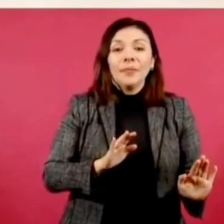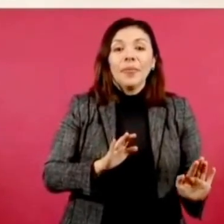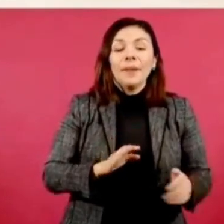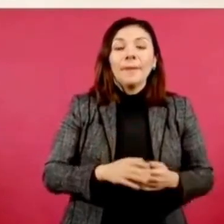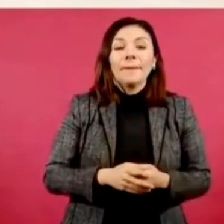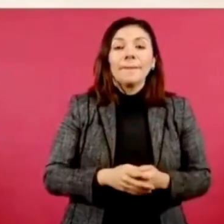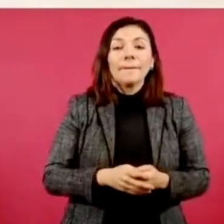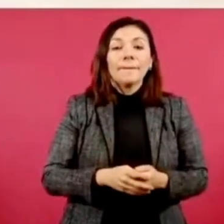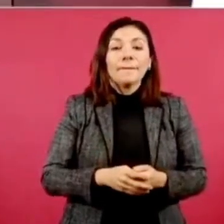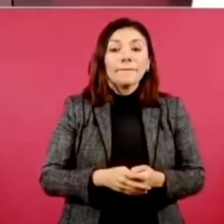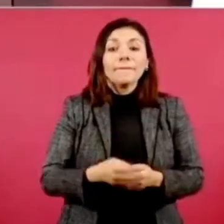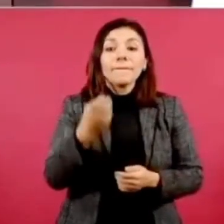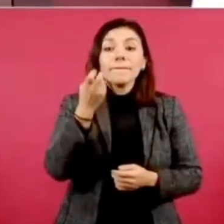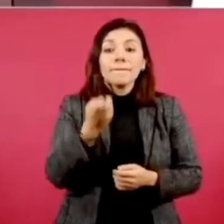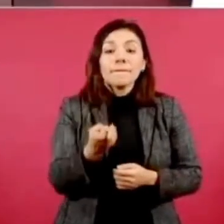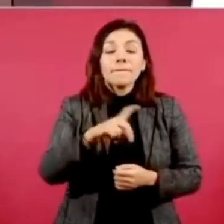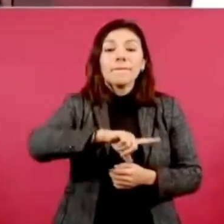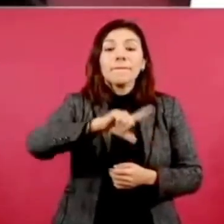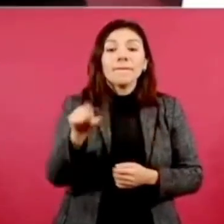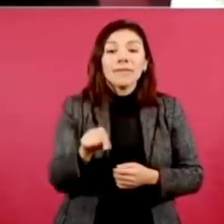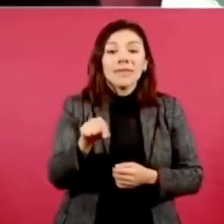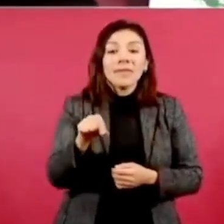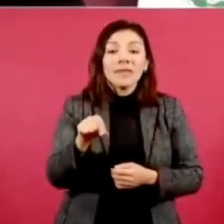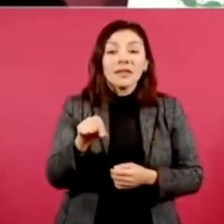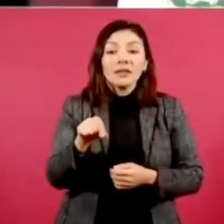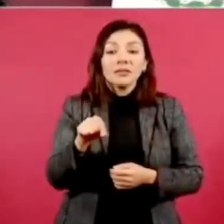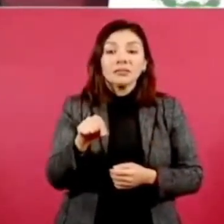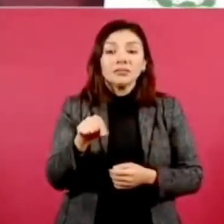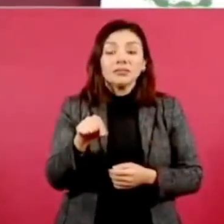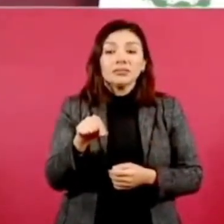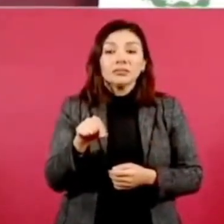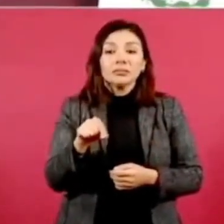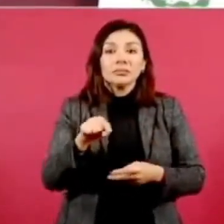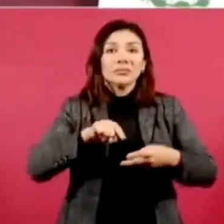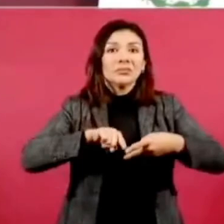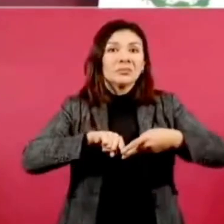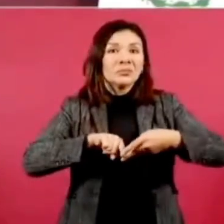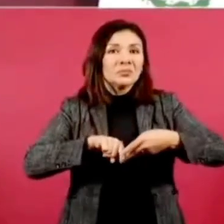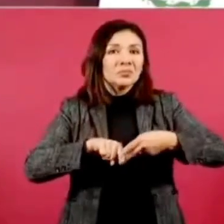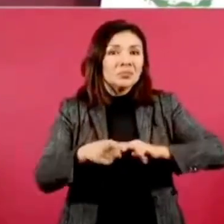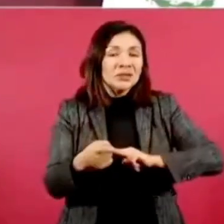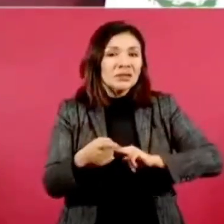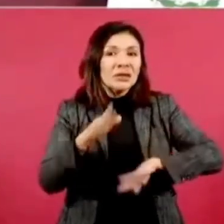Entonces, cuando empieza este contubernio